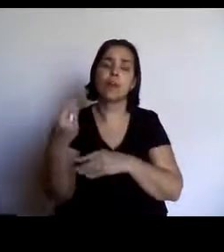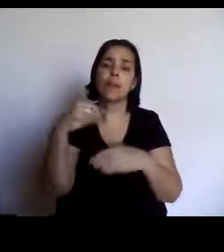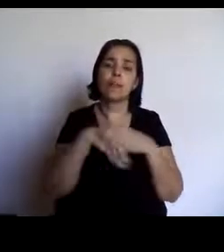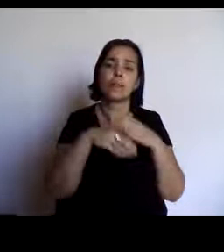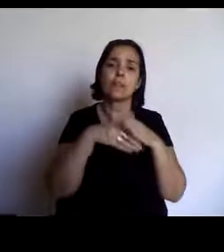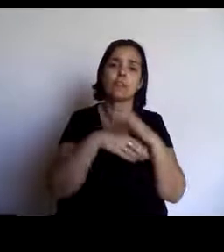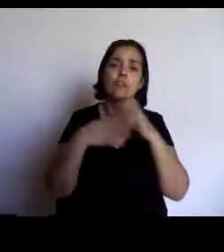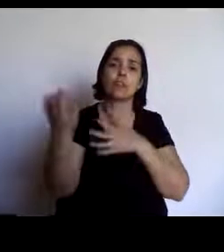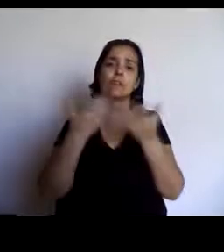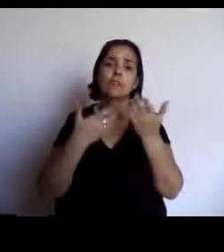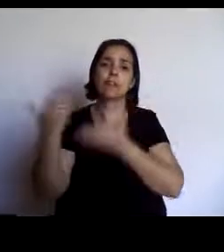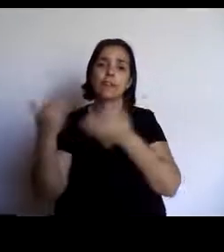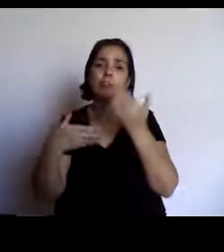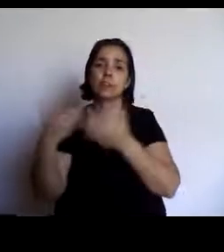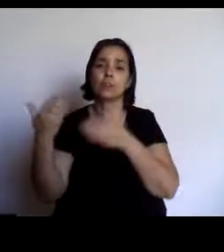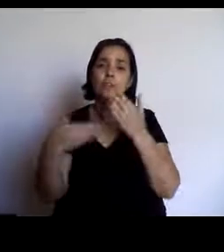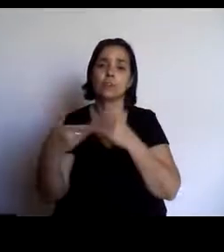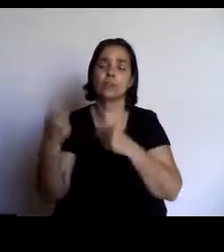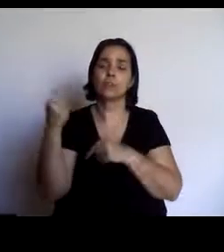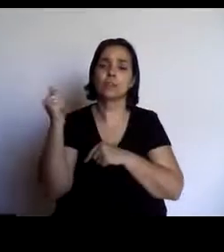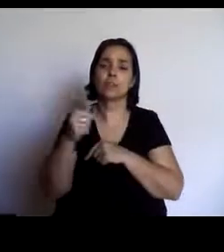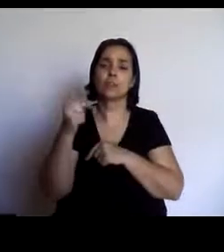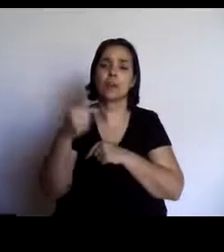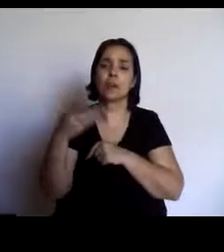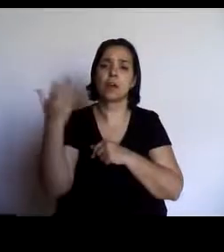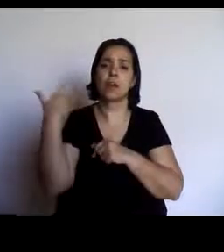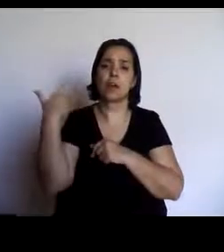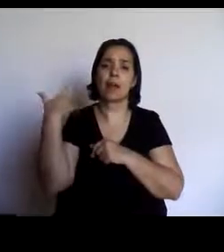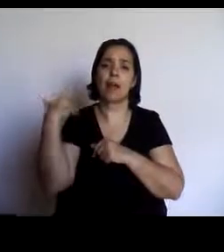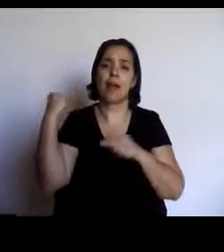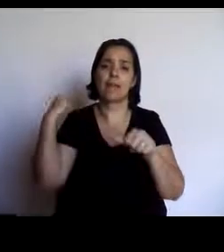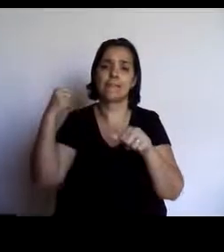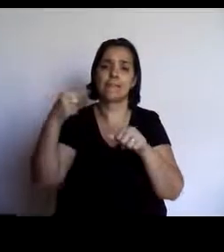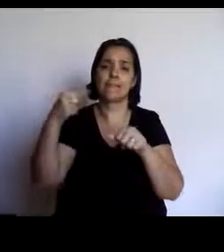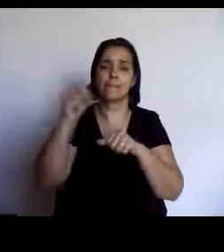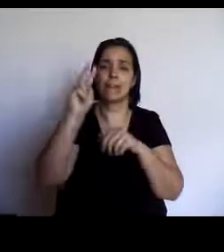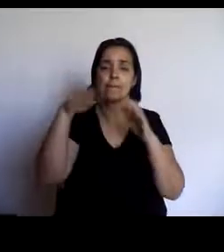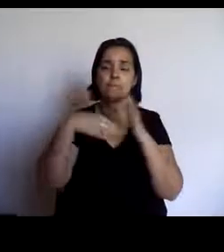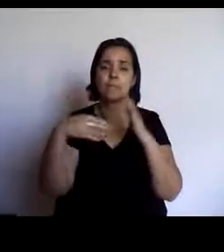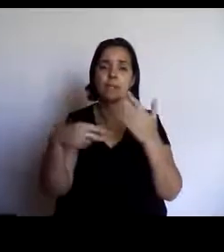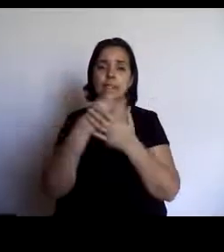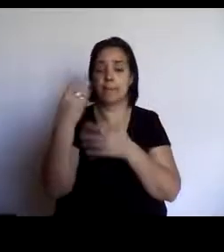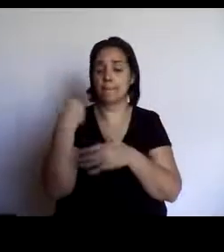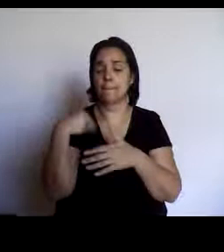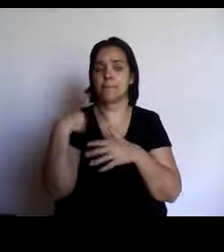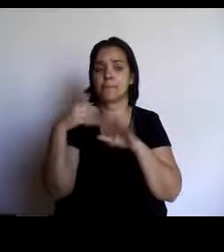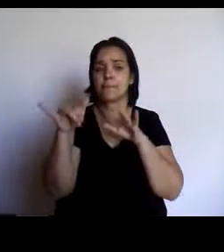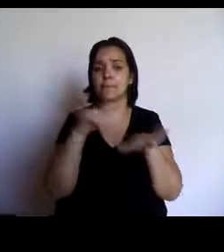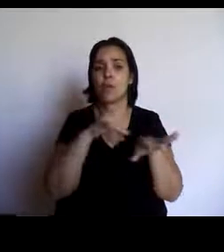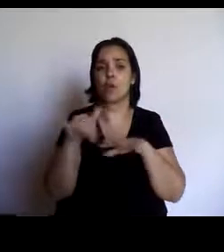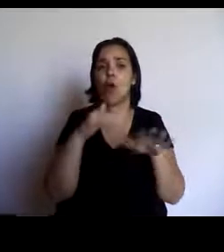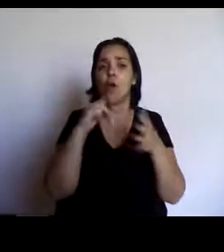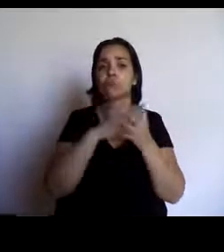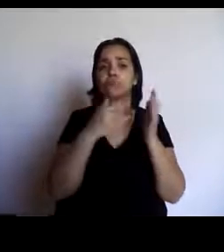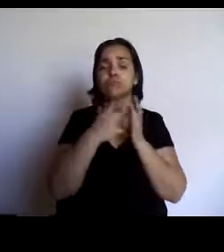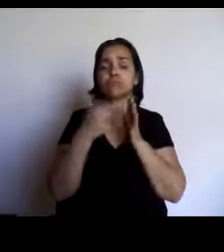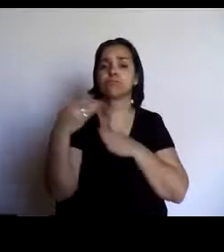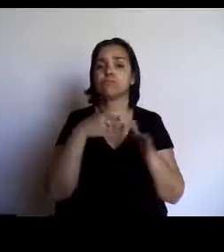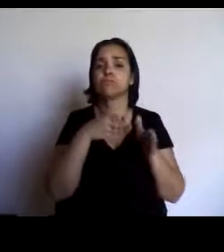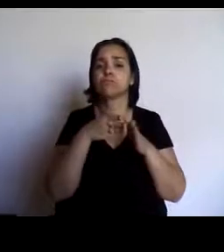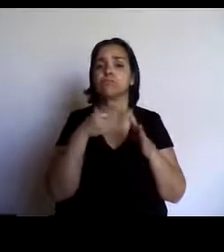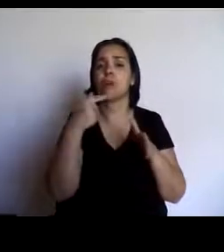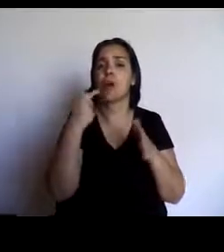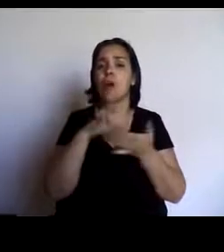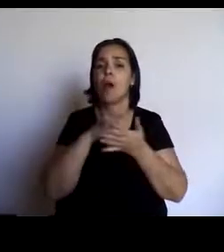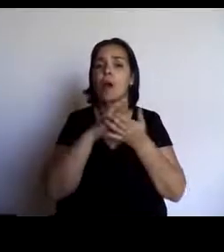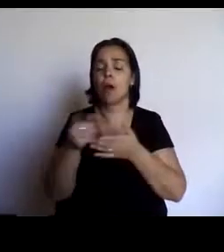de colaboración y que está operativa desde 2017. Esta oficina es una herramienta, un canal que pone al servicio de